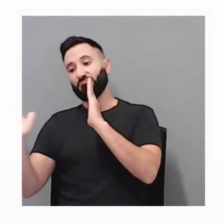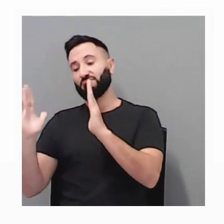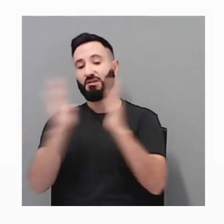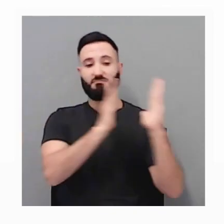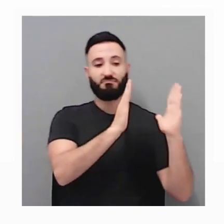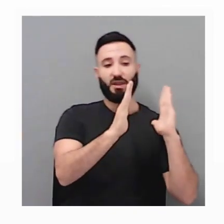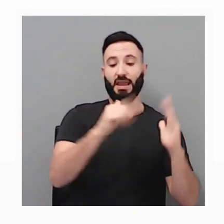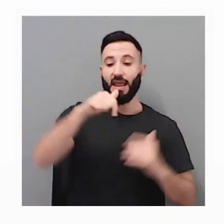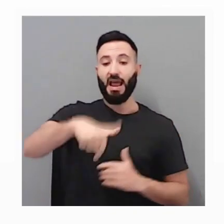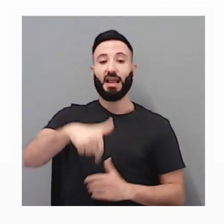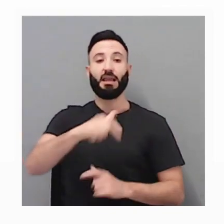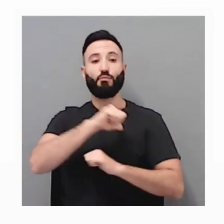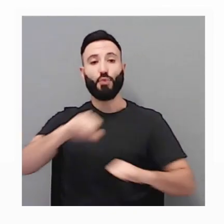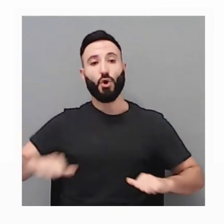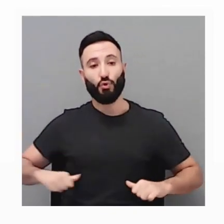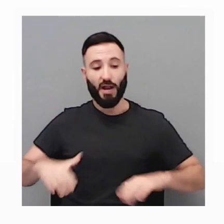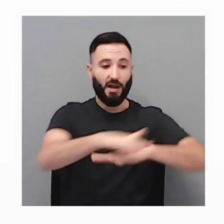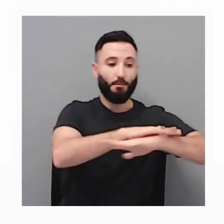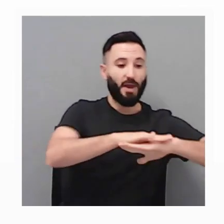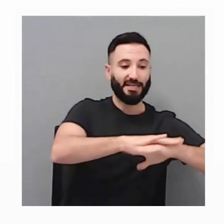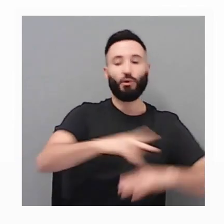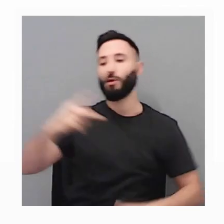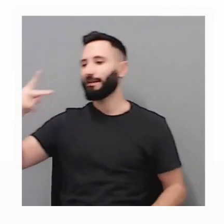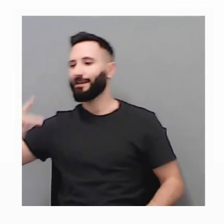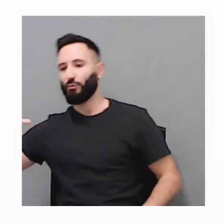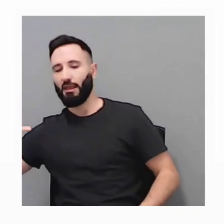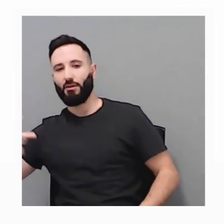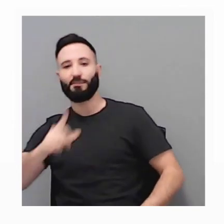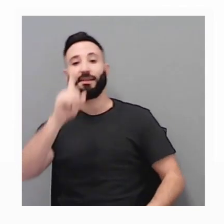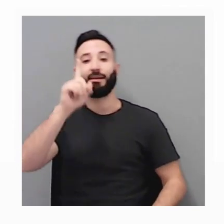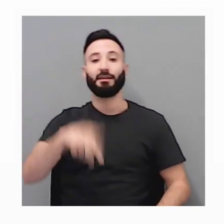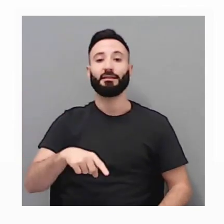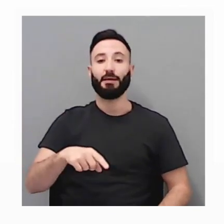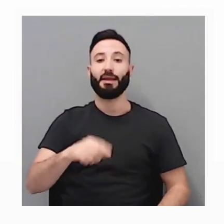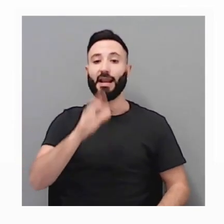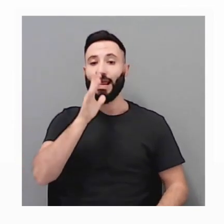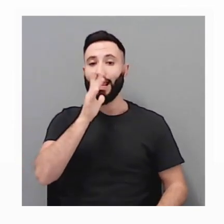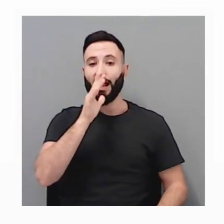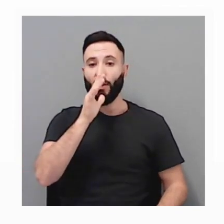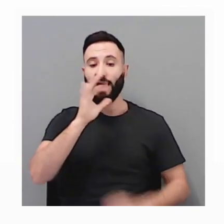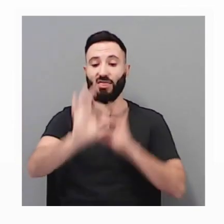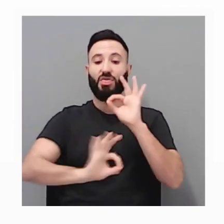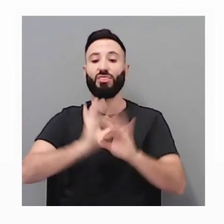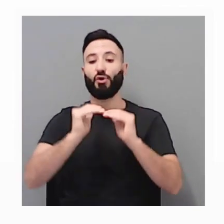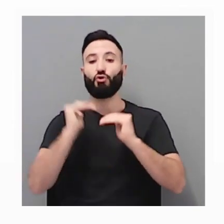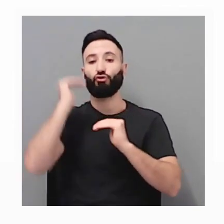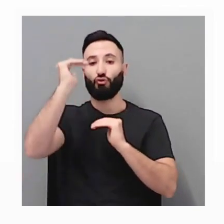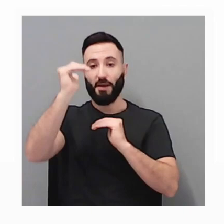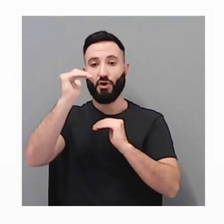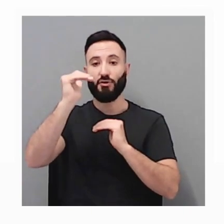en Portugal es el básico y secundario, y ahora también en el ensino superior, con